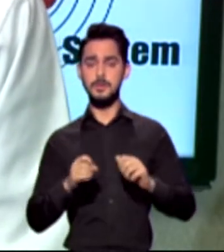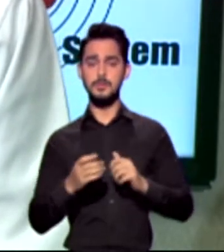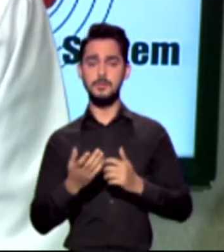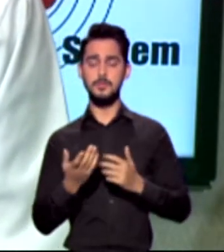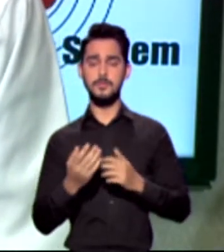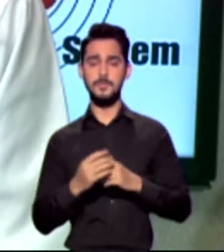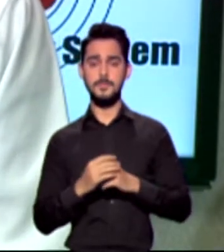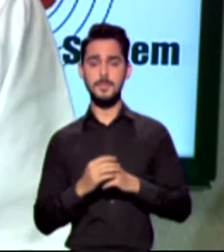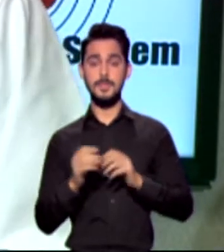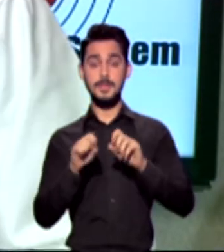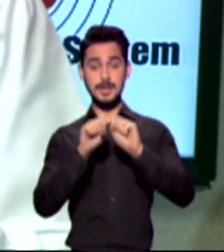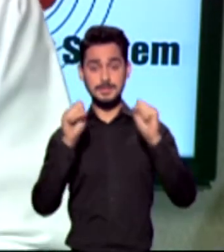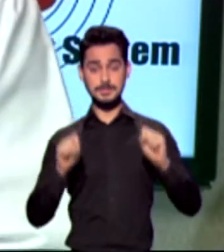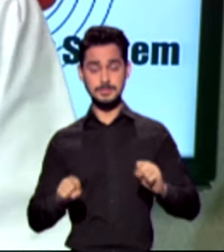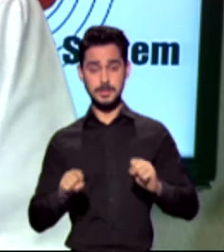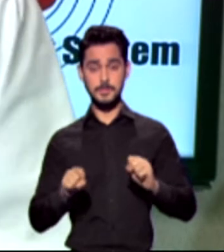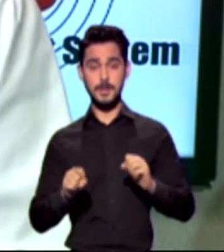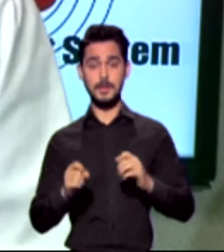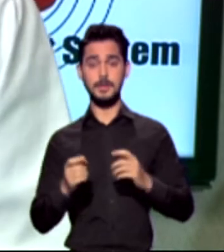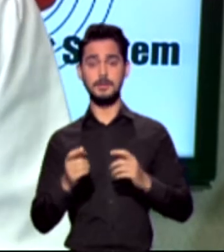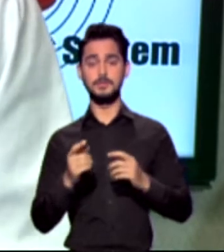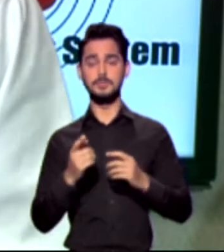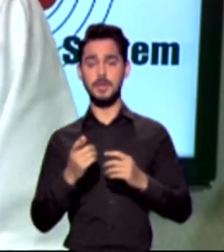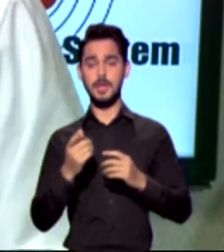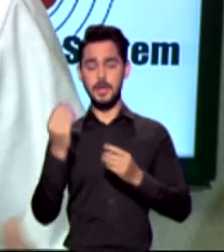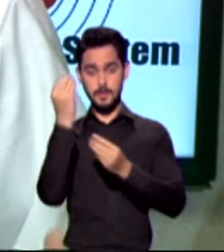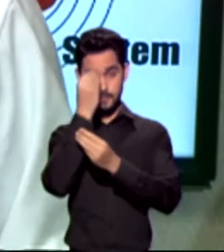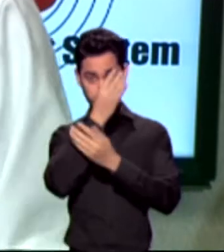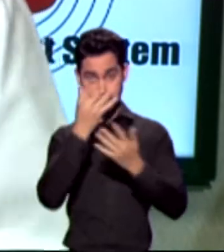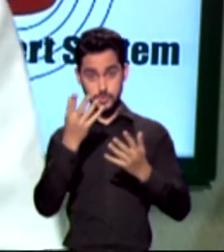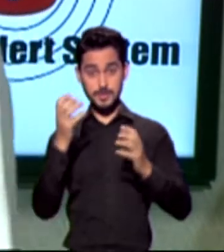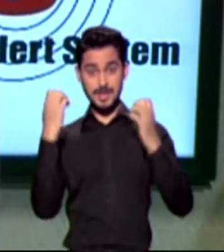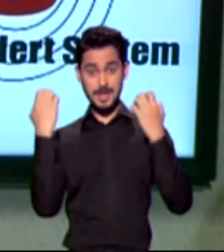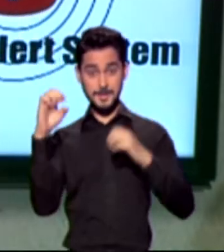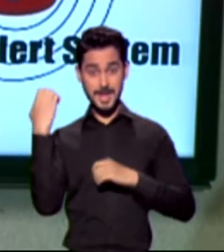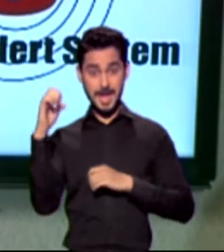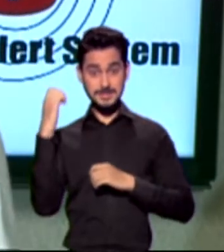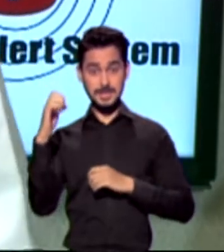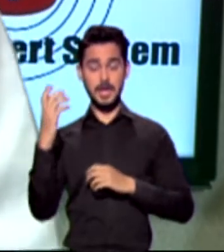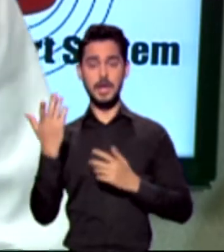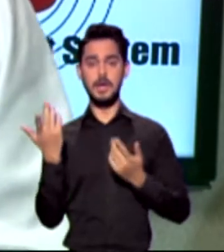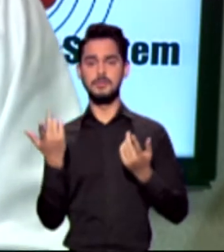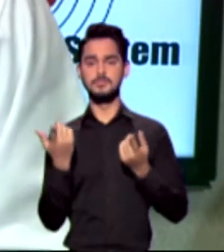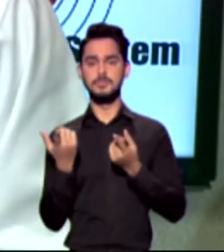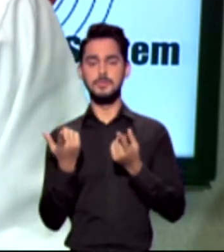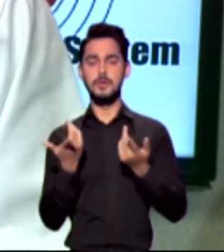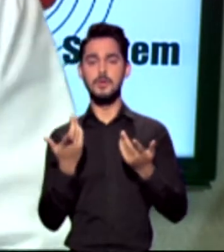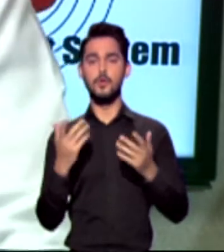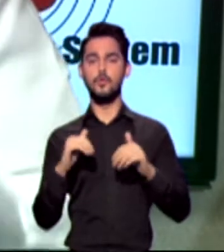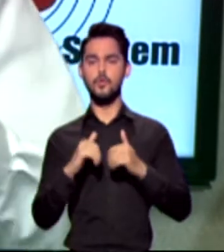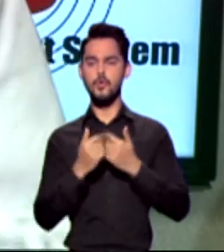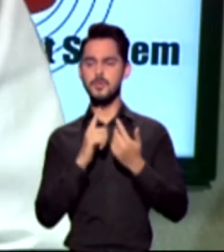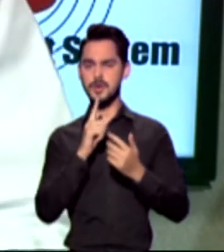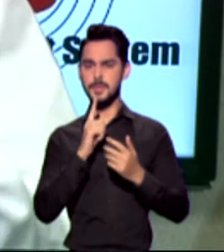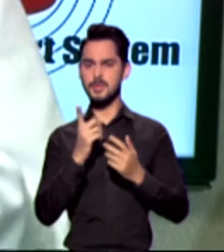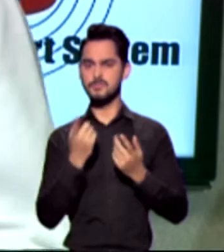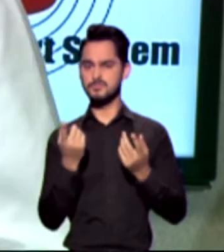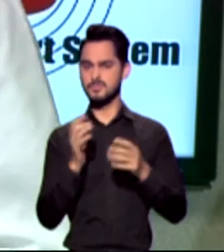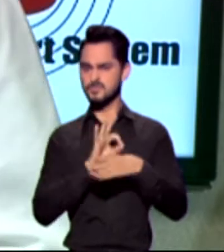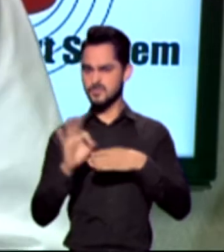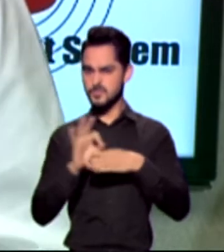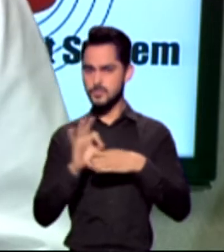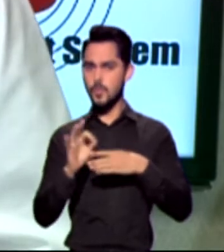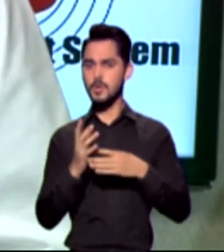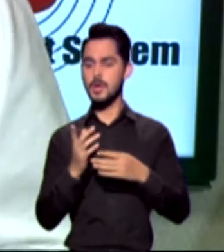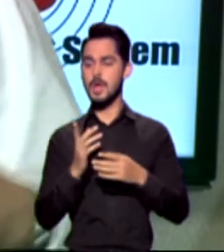sistema de transmisión para casos de emergencia, se incorpora con los esfuerzos de la Asociación de Radiodifusores, y cómo nosotros desde la agencia